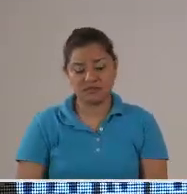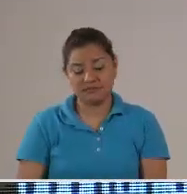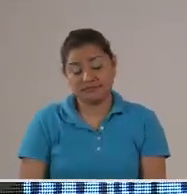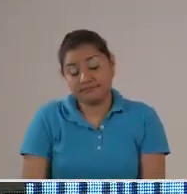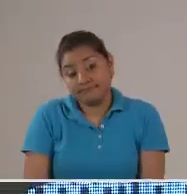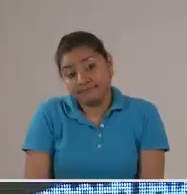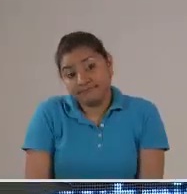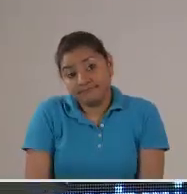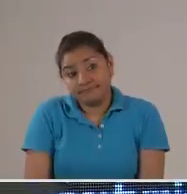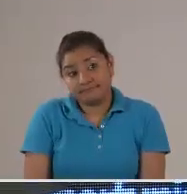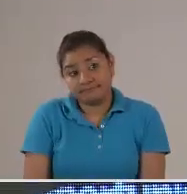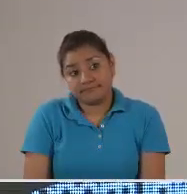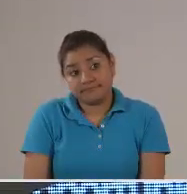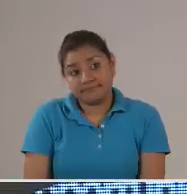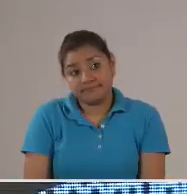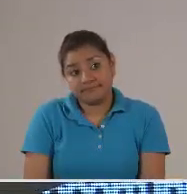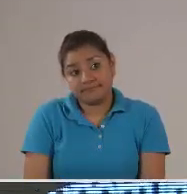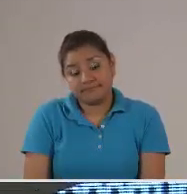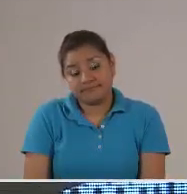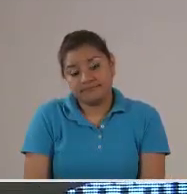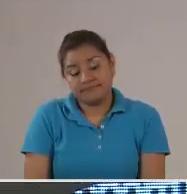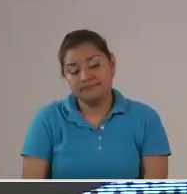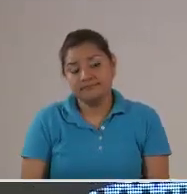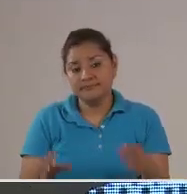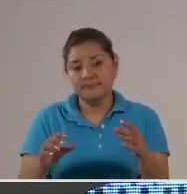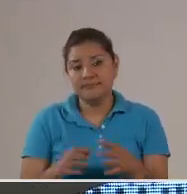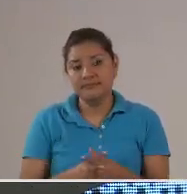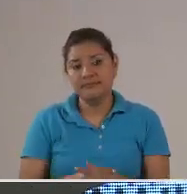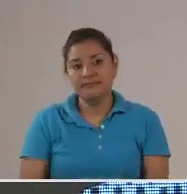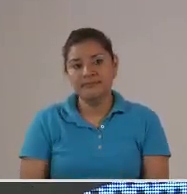personas Pero eso es en el